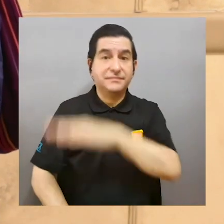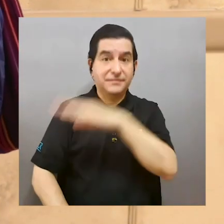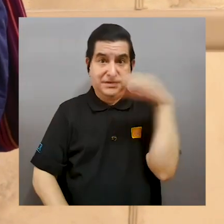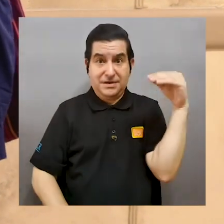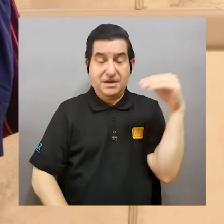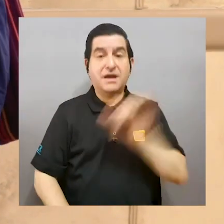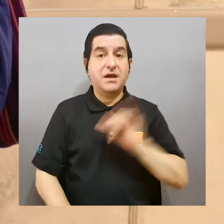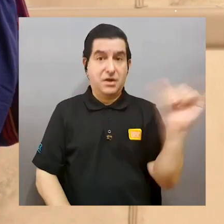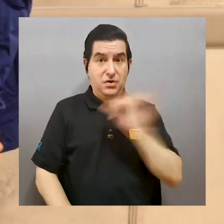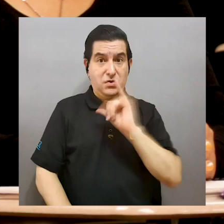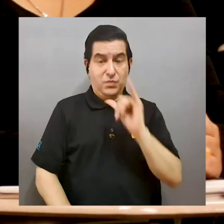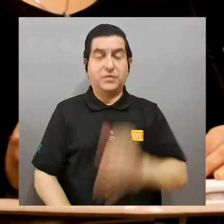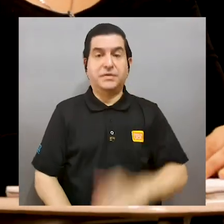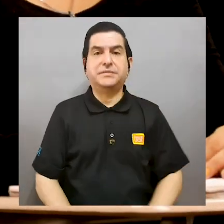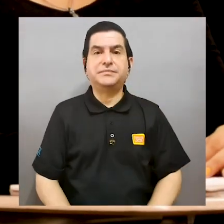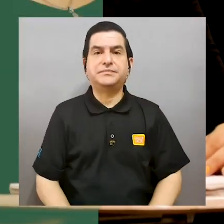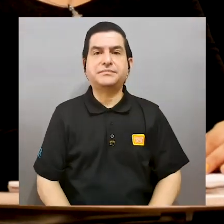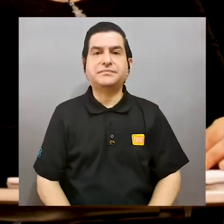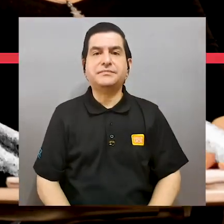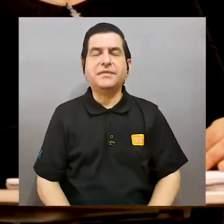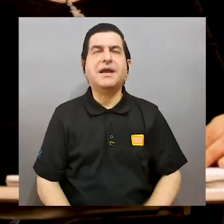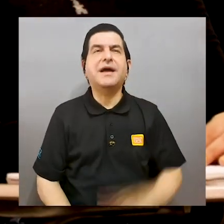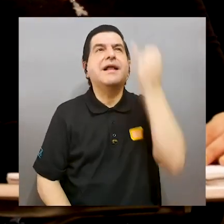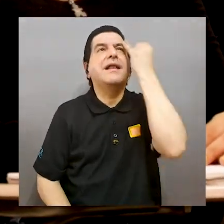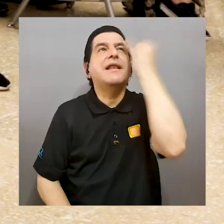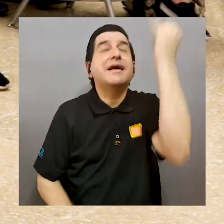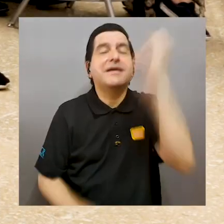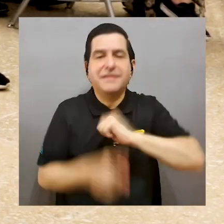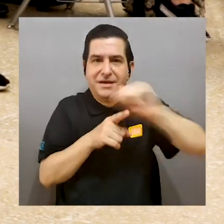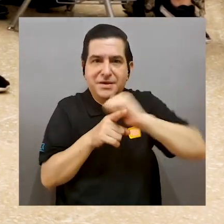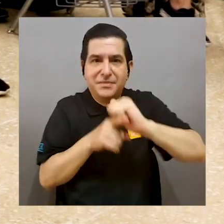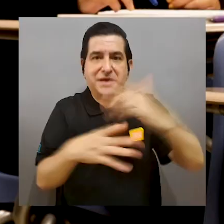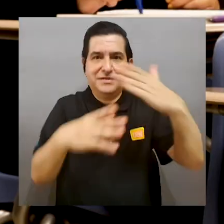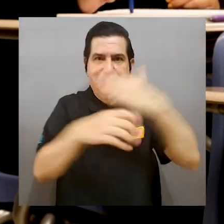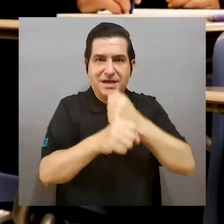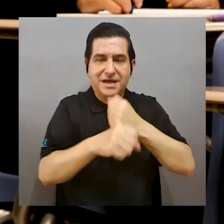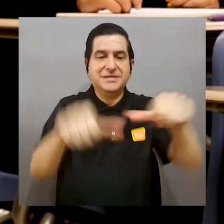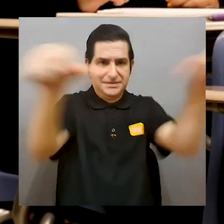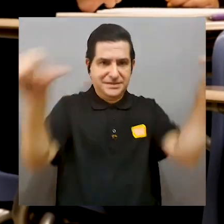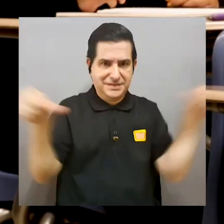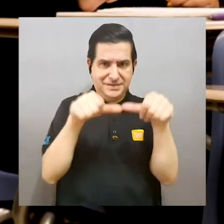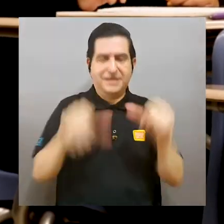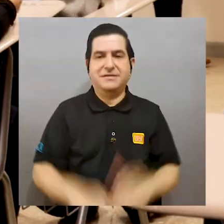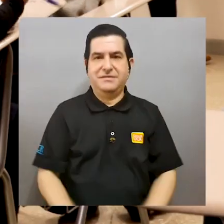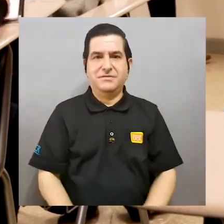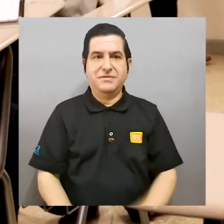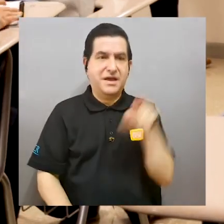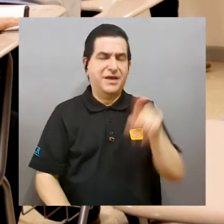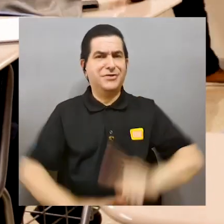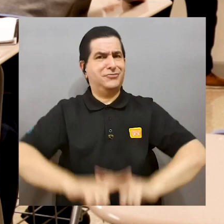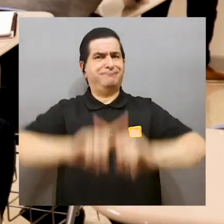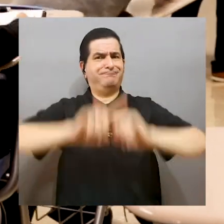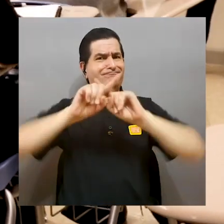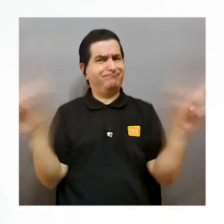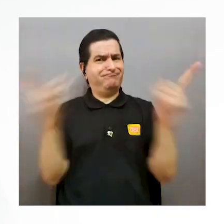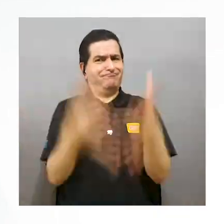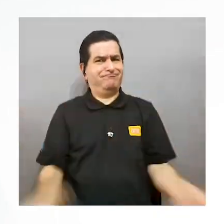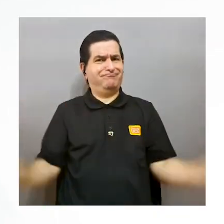y también las concepciones y las prácticas que realizan en el aula, las cuales